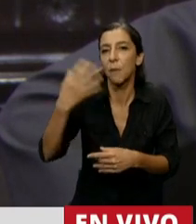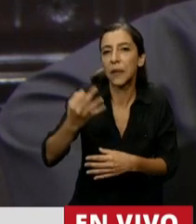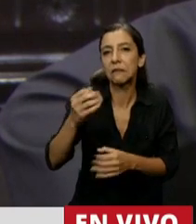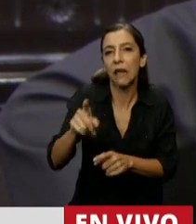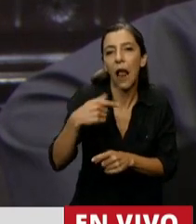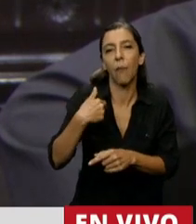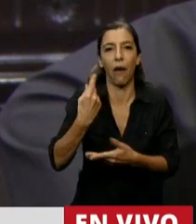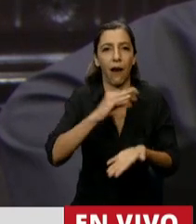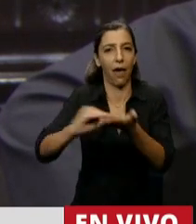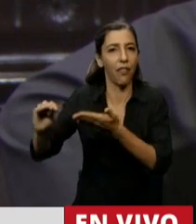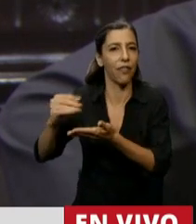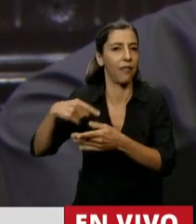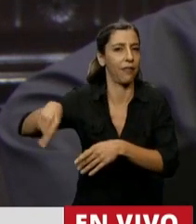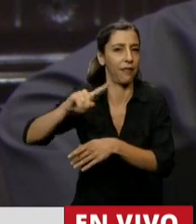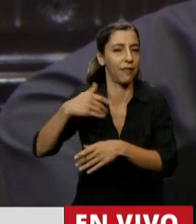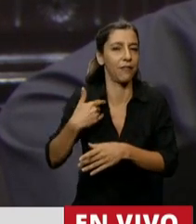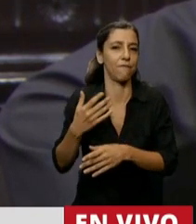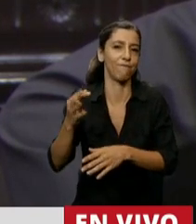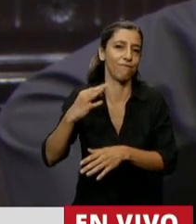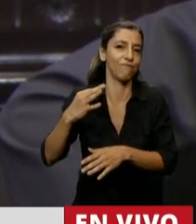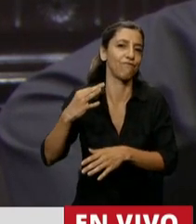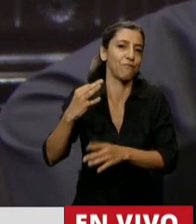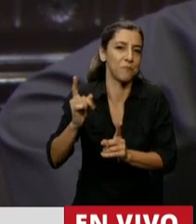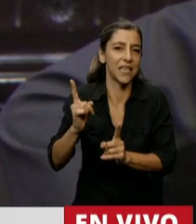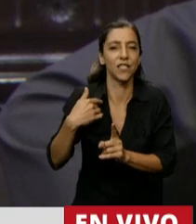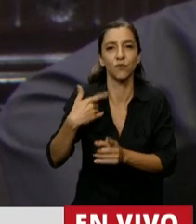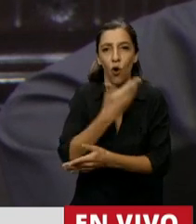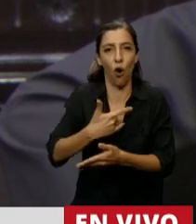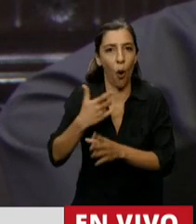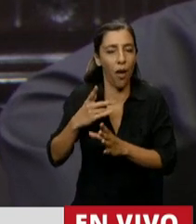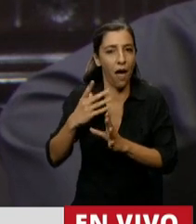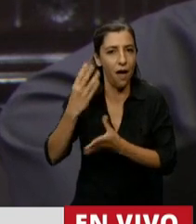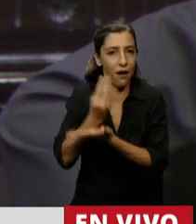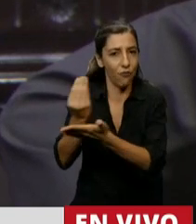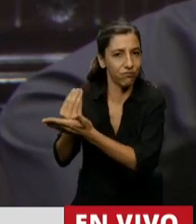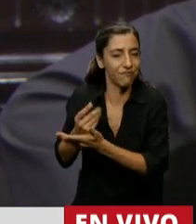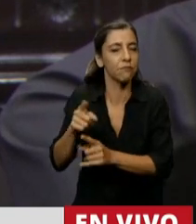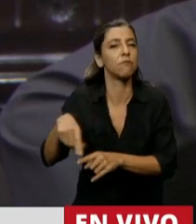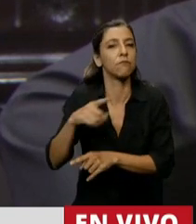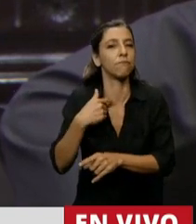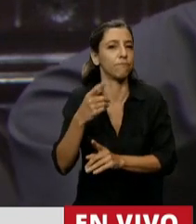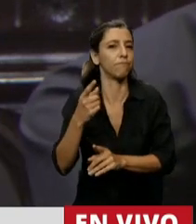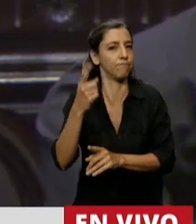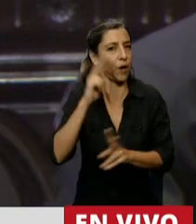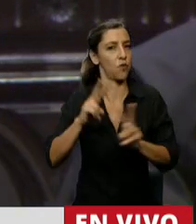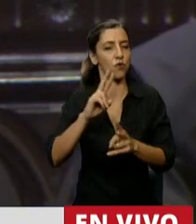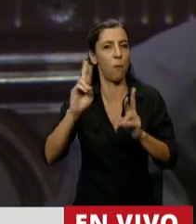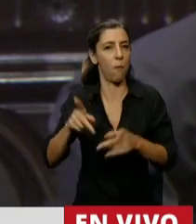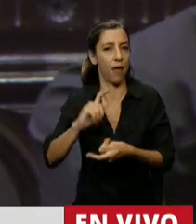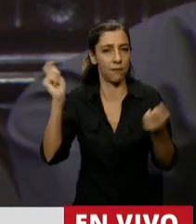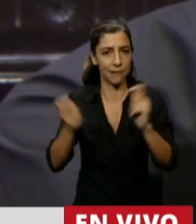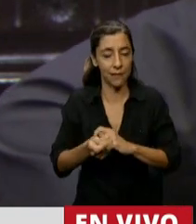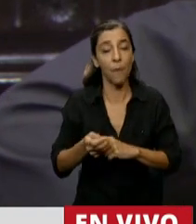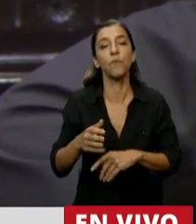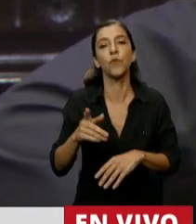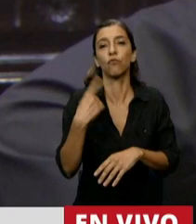los últimos para llegar a todos, y en ese sentido los jubilados de la mínima, que habían sido los más afectados, fueron los que durante este año recibieron